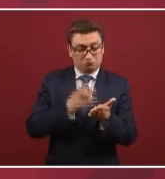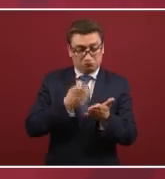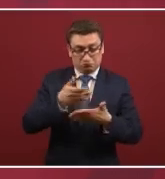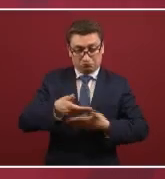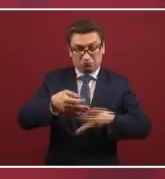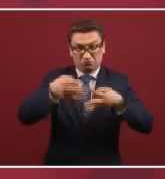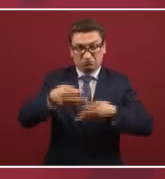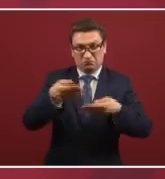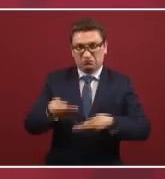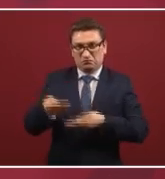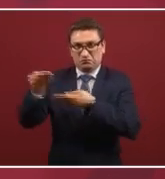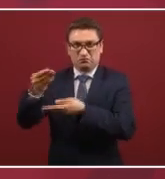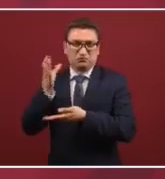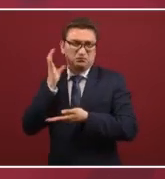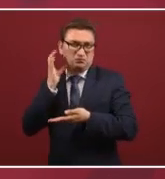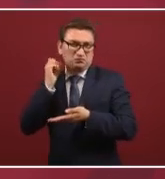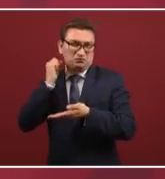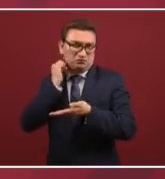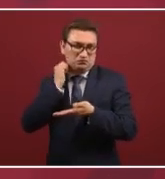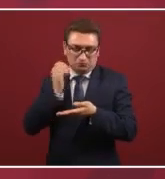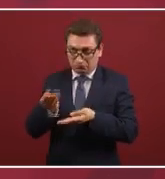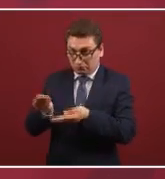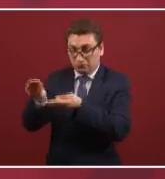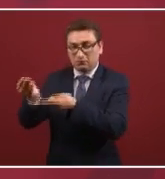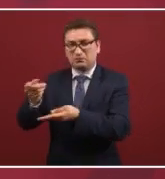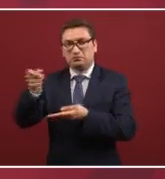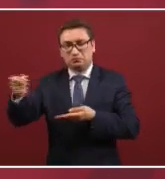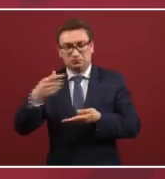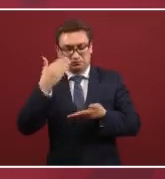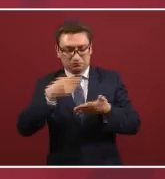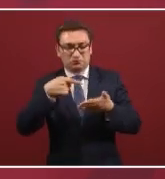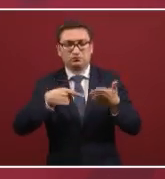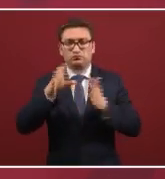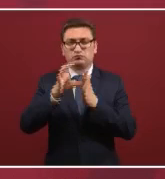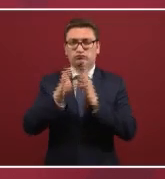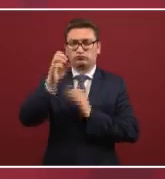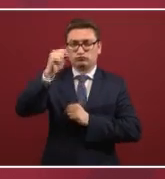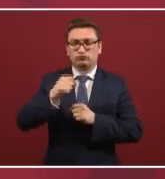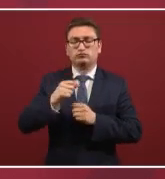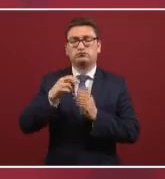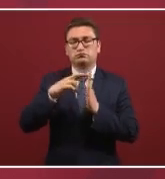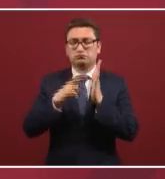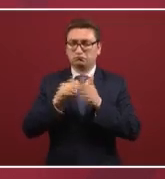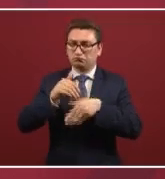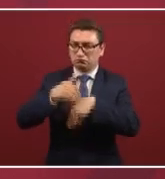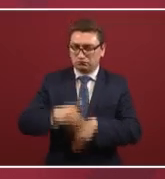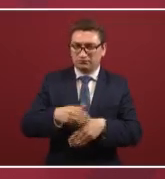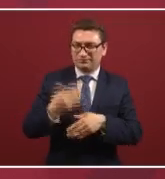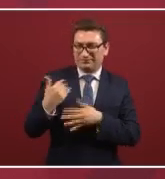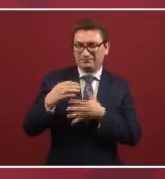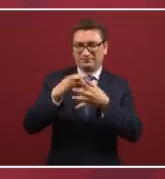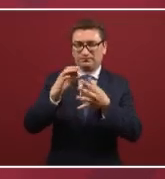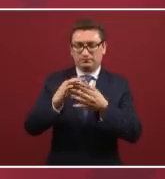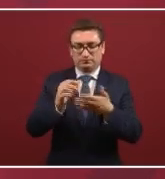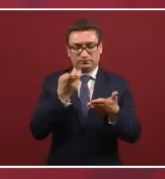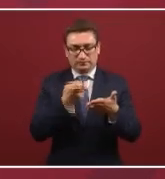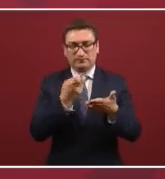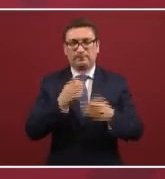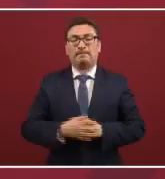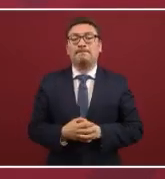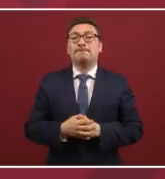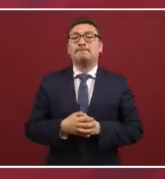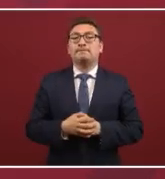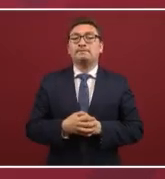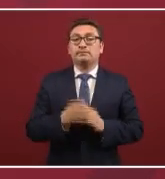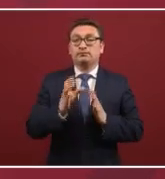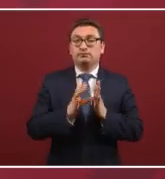atribución constitucional en los términos antes señalados. Asimismo, la Constitución